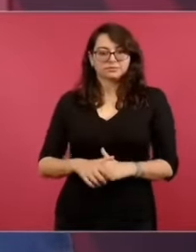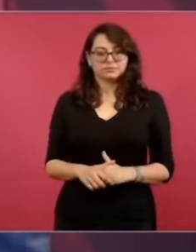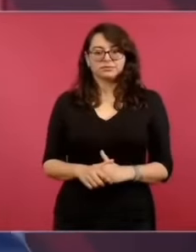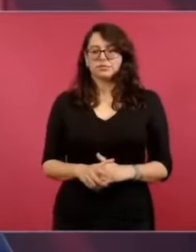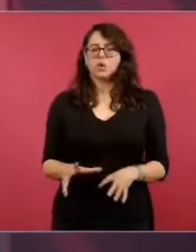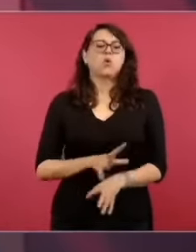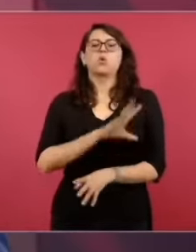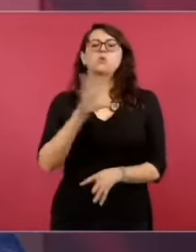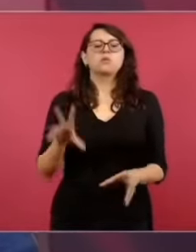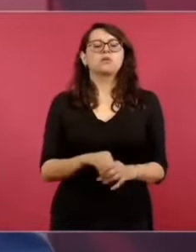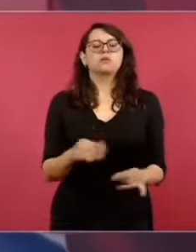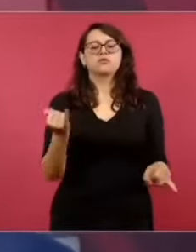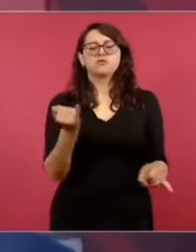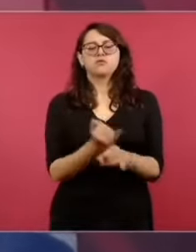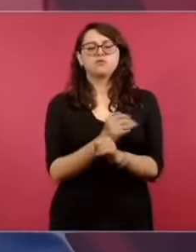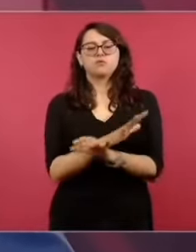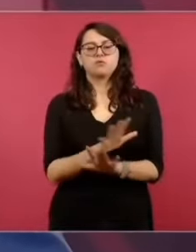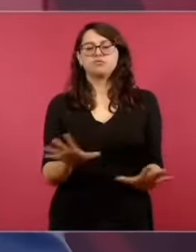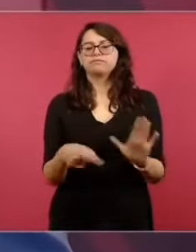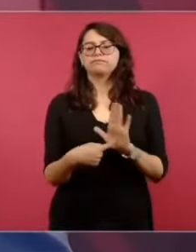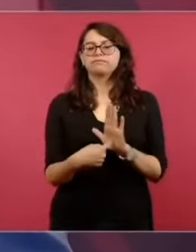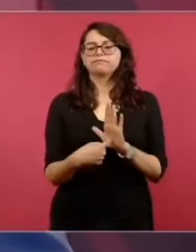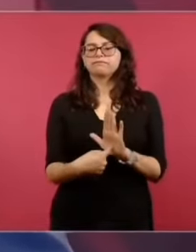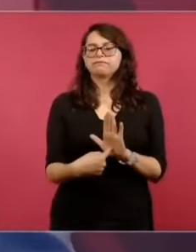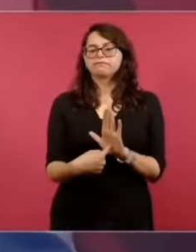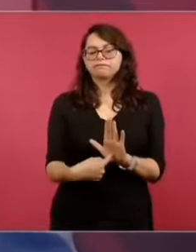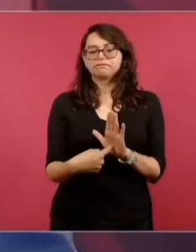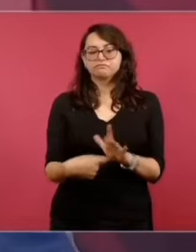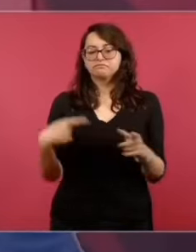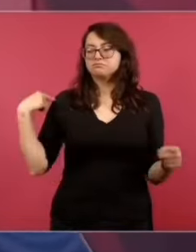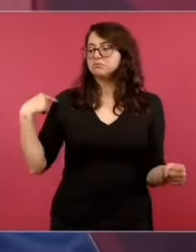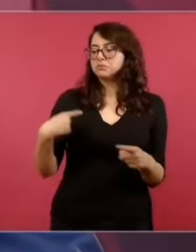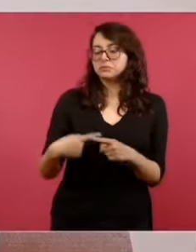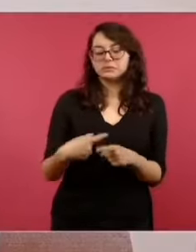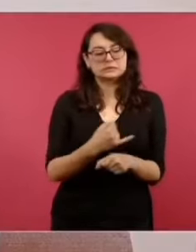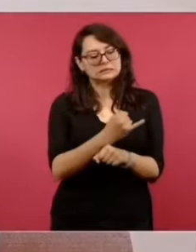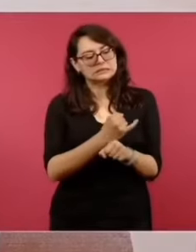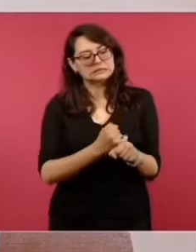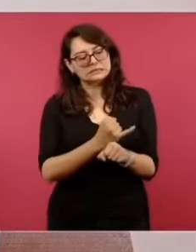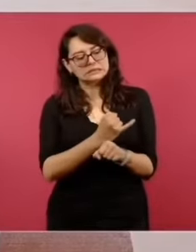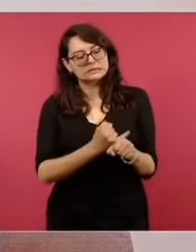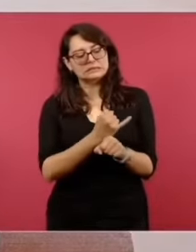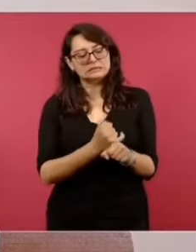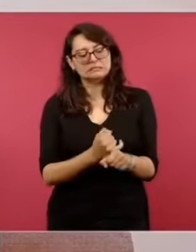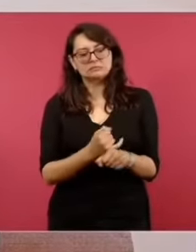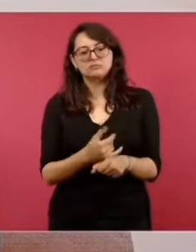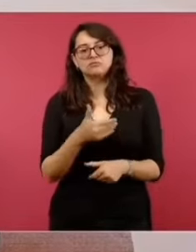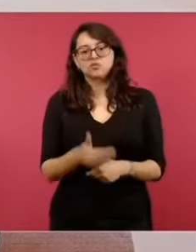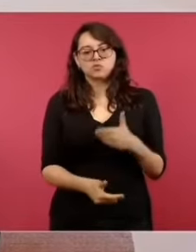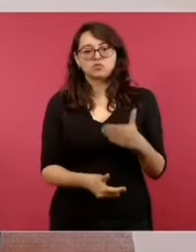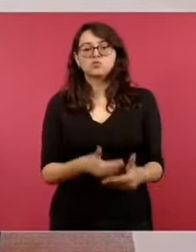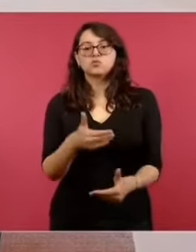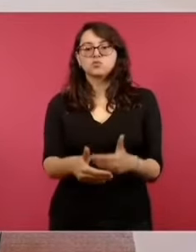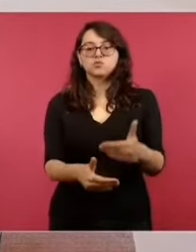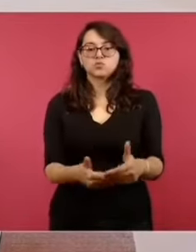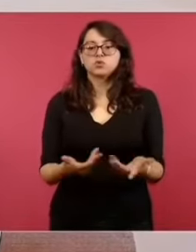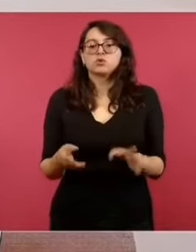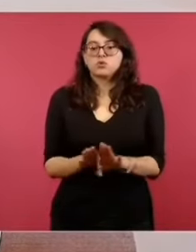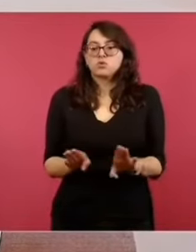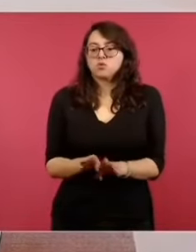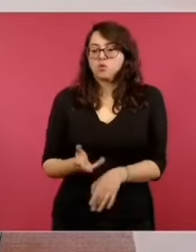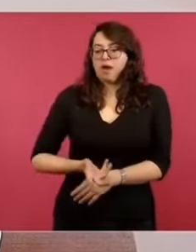y todos los antecedentes que se ha investigado y que se está haciendo. Desde luego